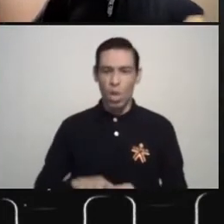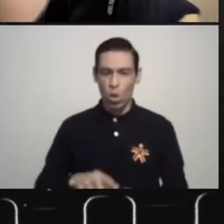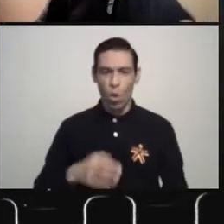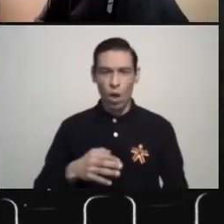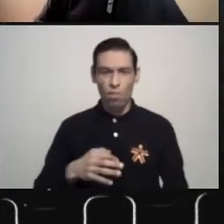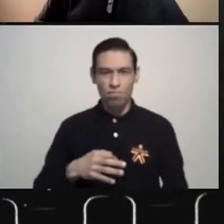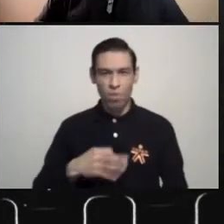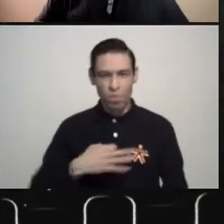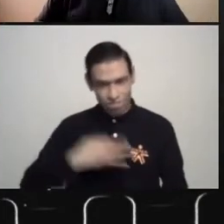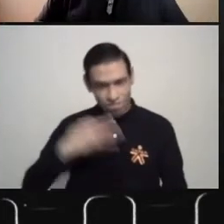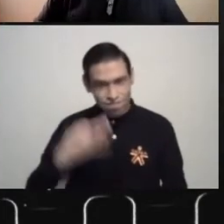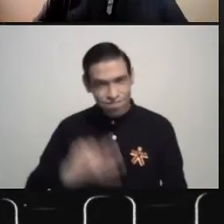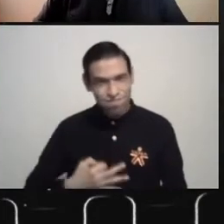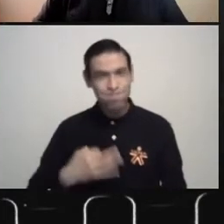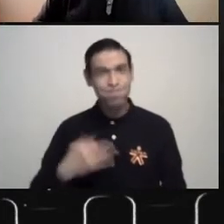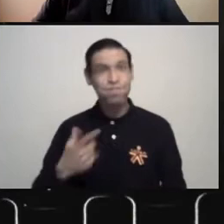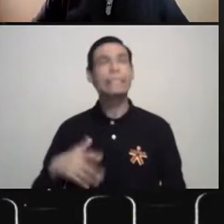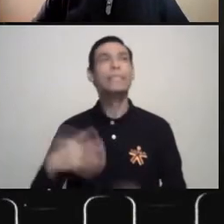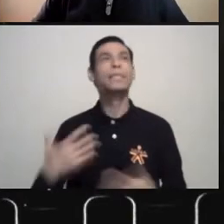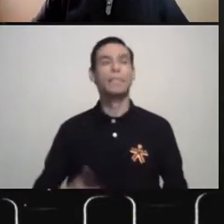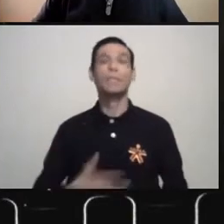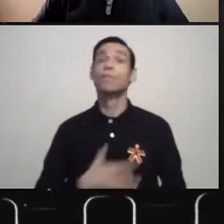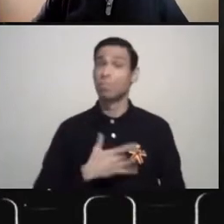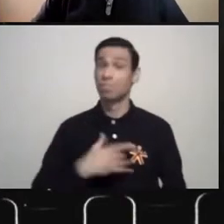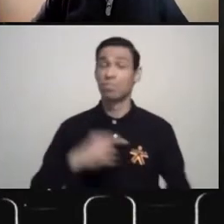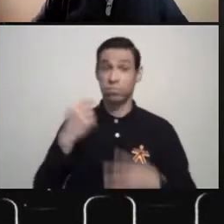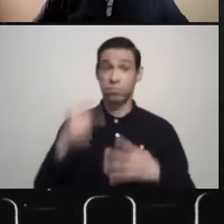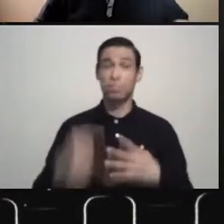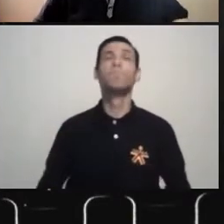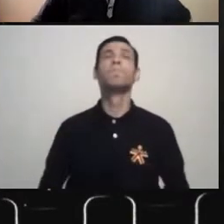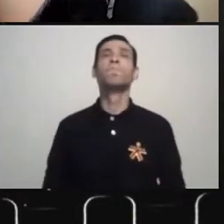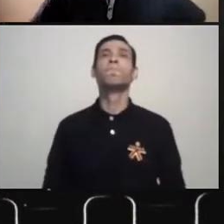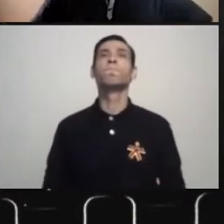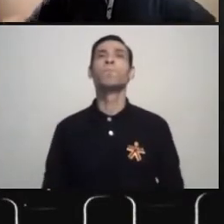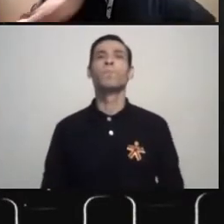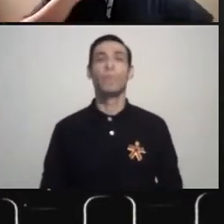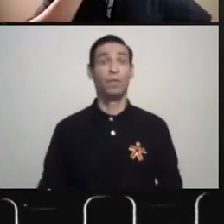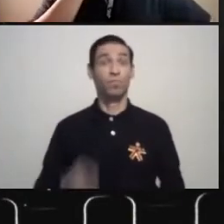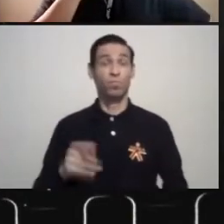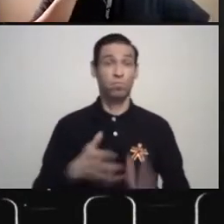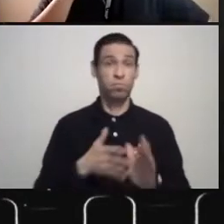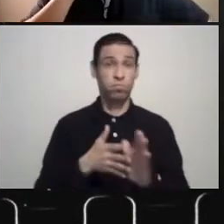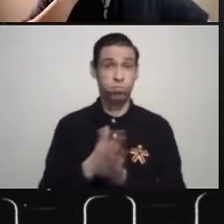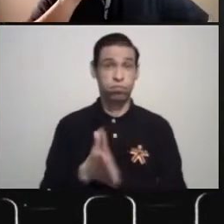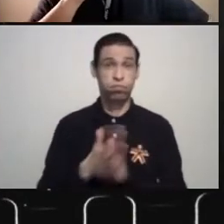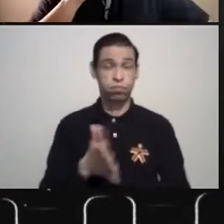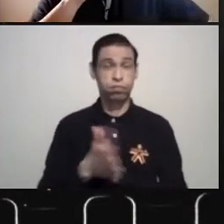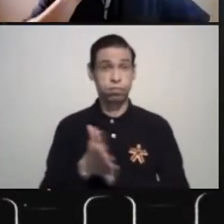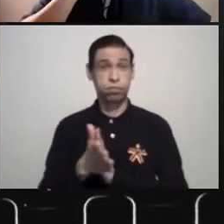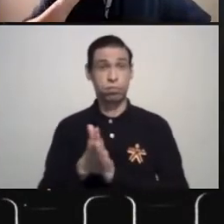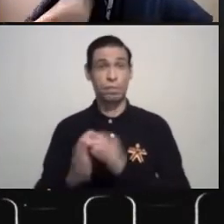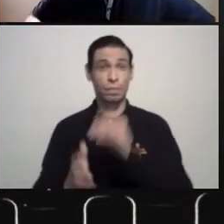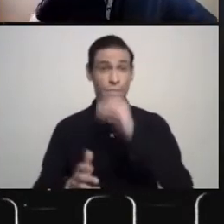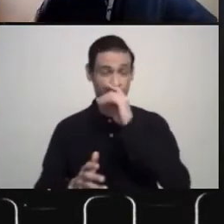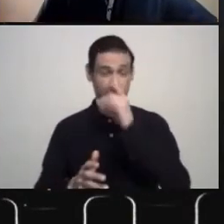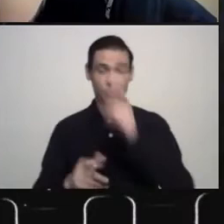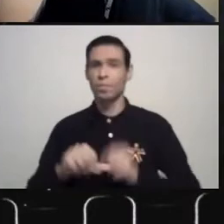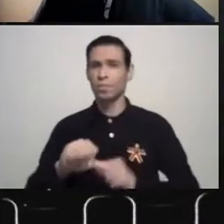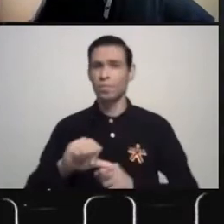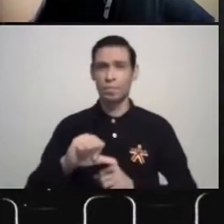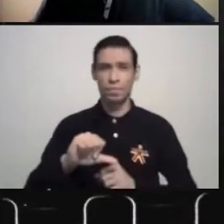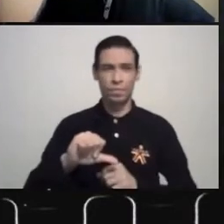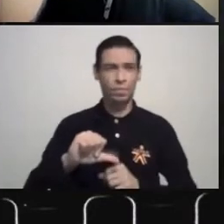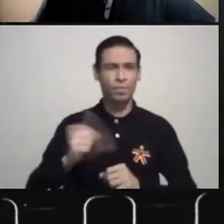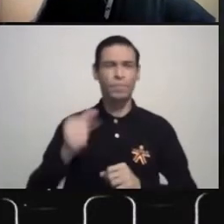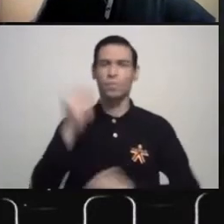carrera ha habido varios, pero por ejemplo, yo te puedo decir que Los días de la ballena, de Cata Arroyave, una película